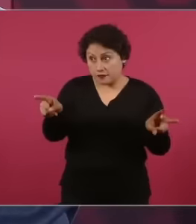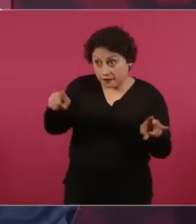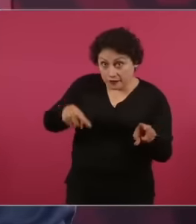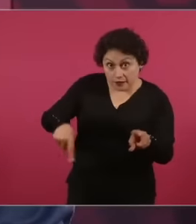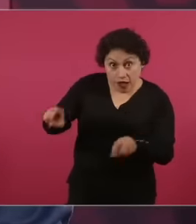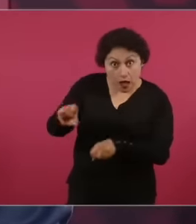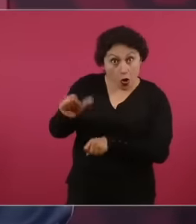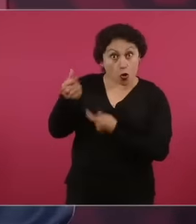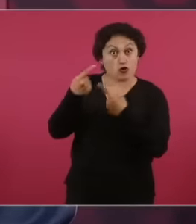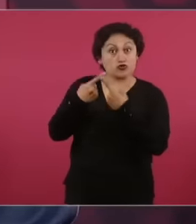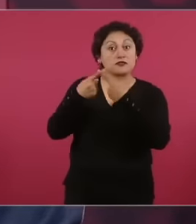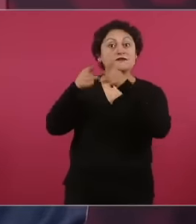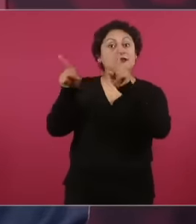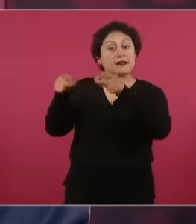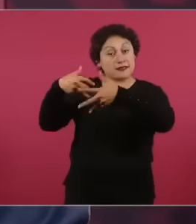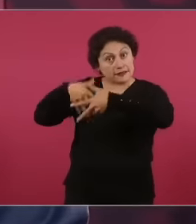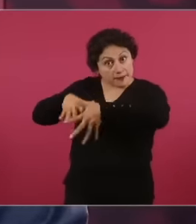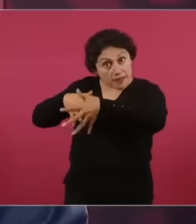pero hubieron marchas